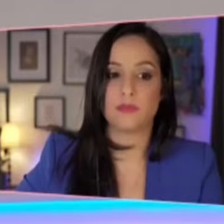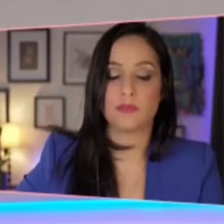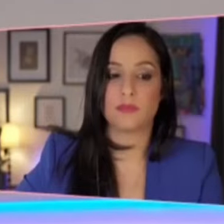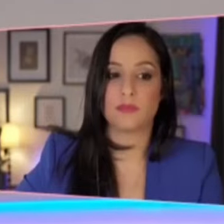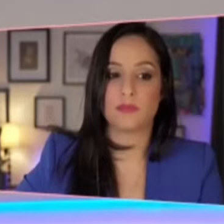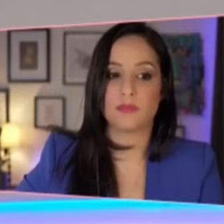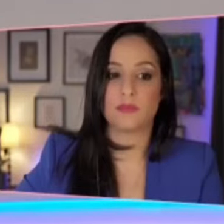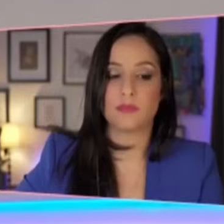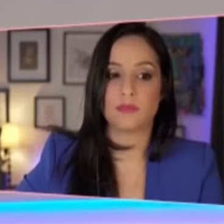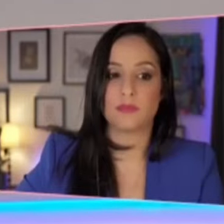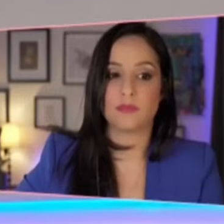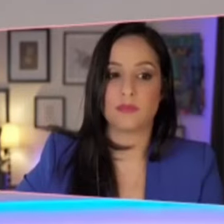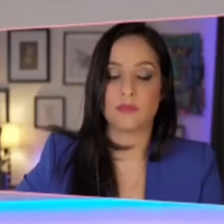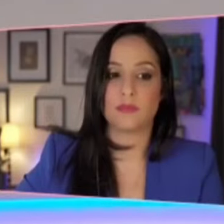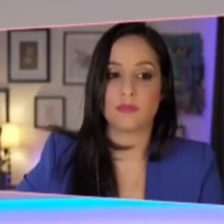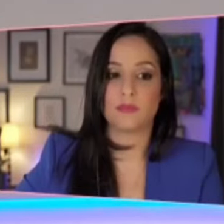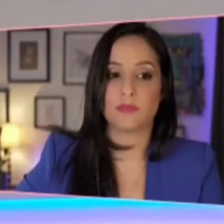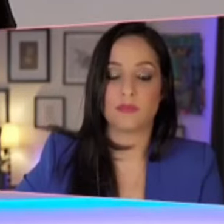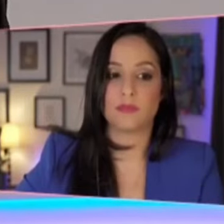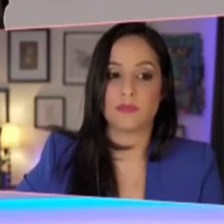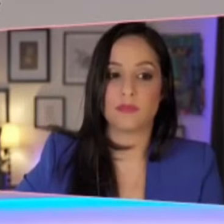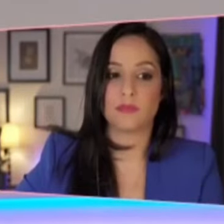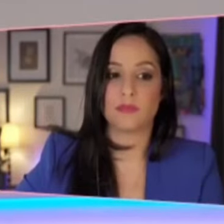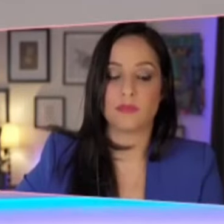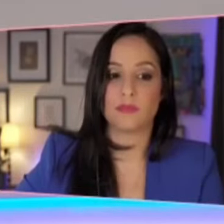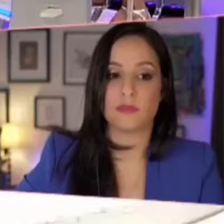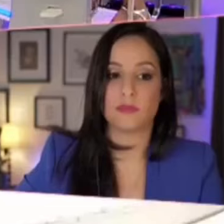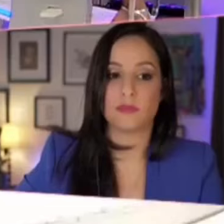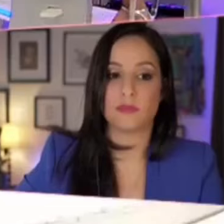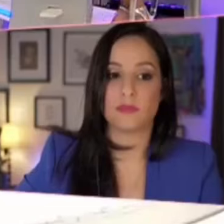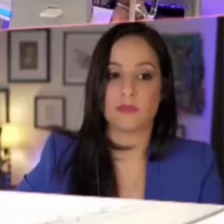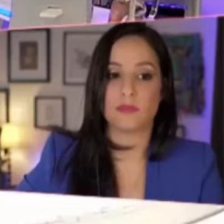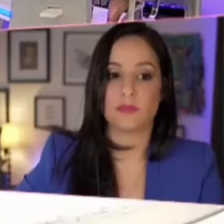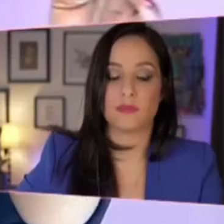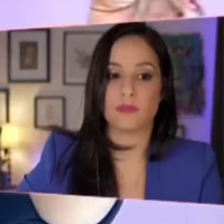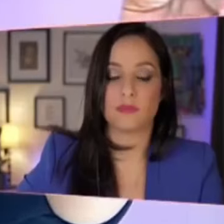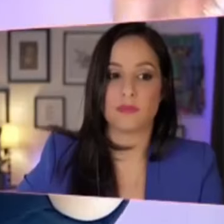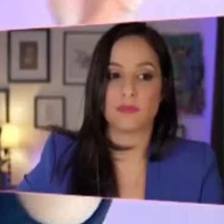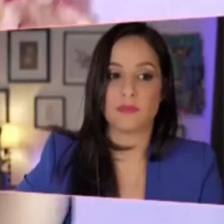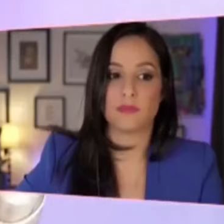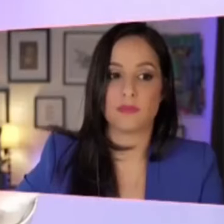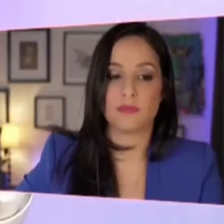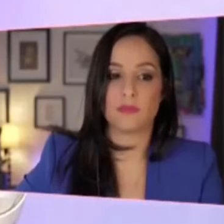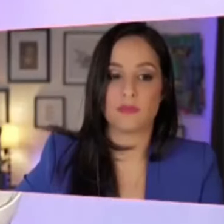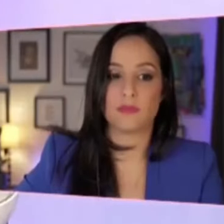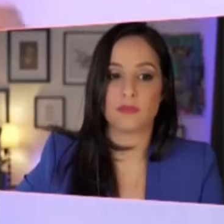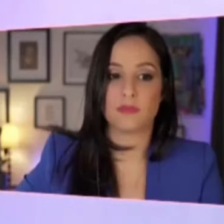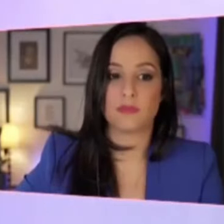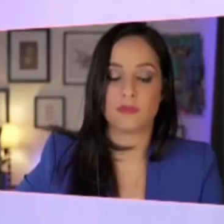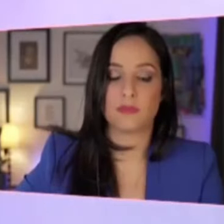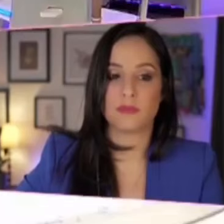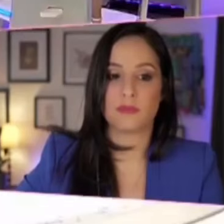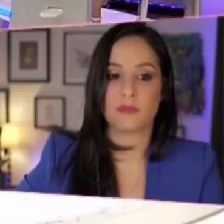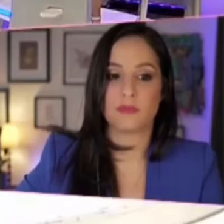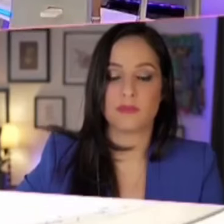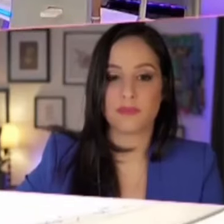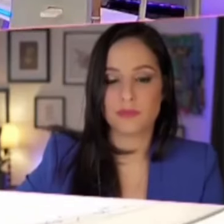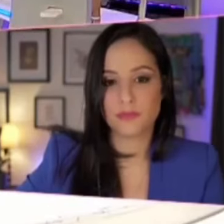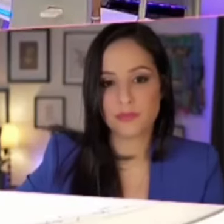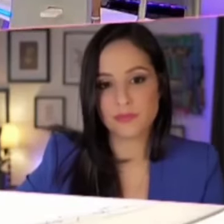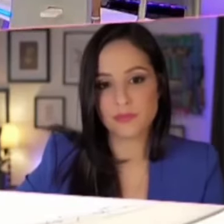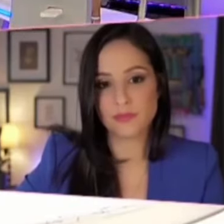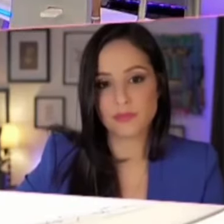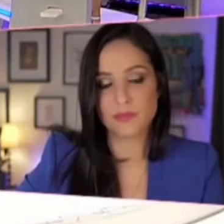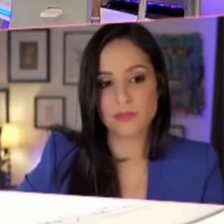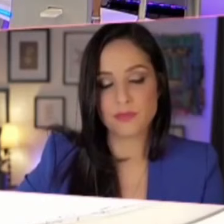le están poniendo la pistola para que trabaje. Tienen que cumplir deberes, tienen que formalizarse y tienen que profesionalizarse. La realidad del asunto es que los países que usted